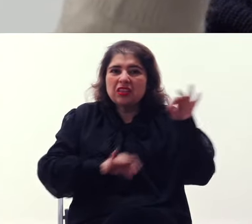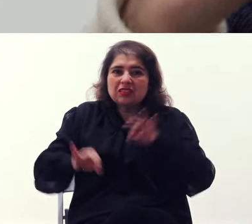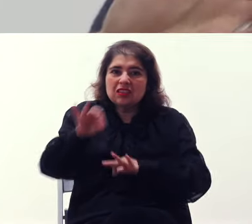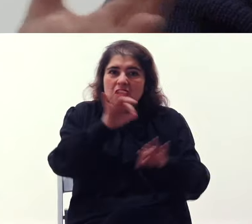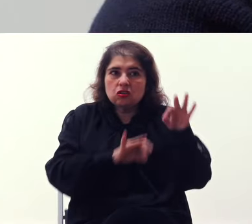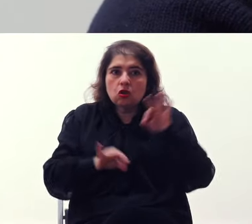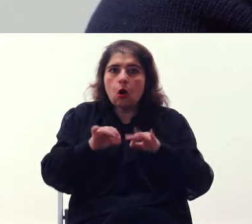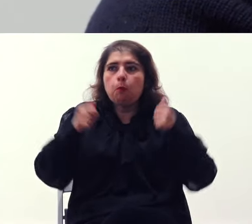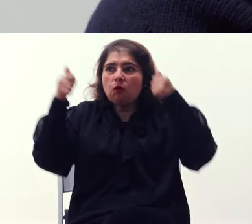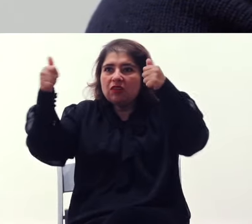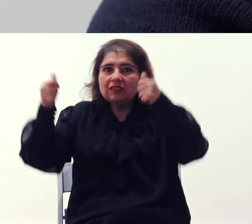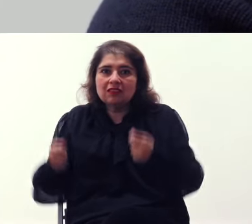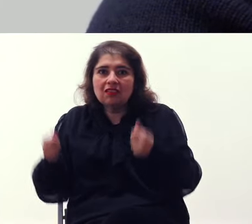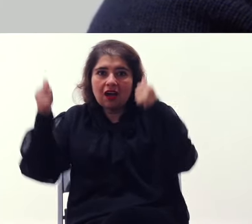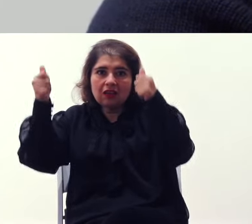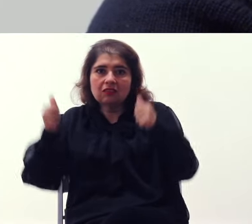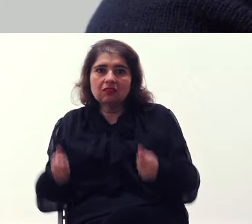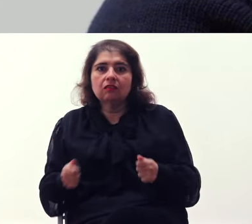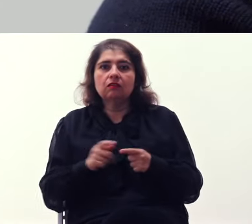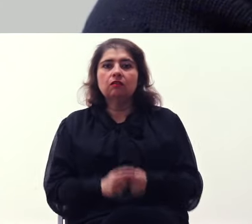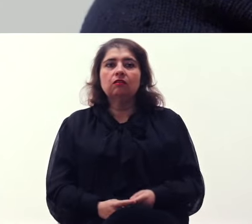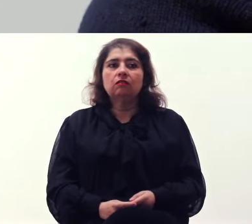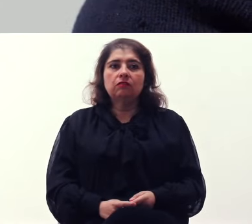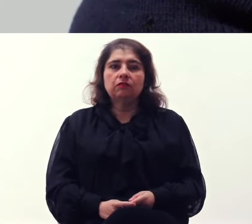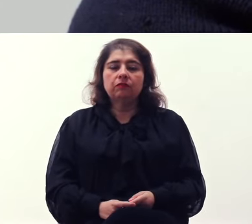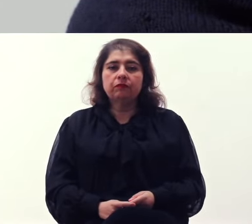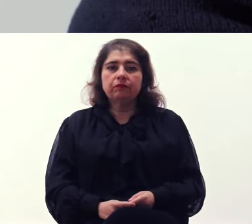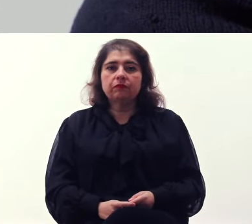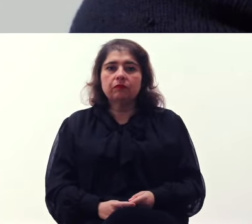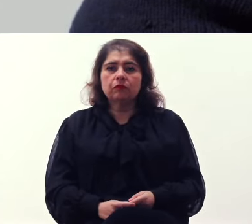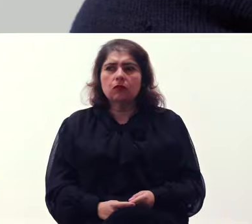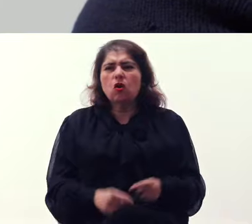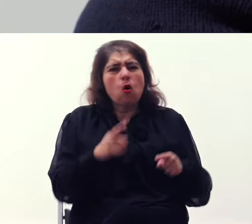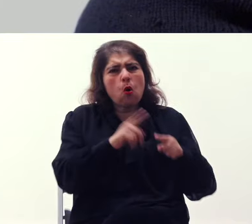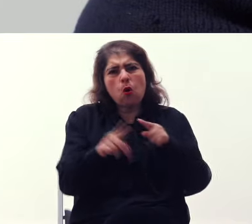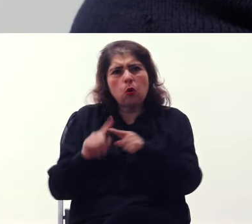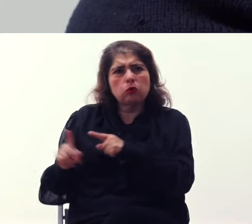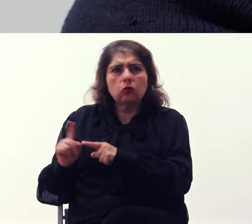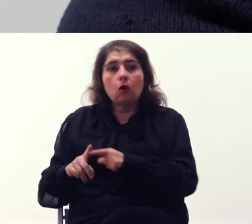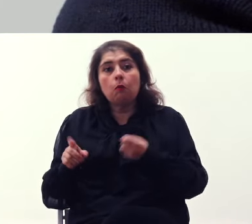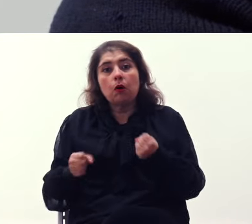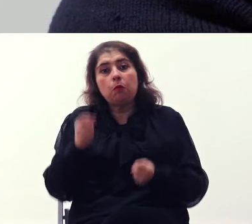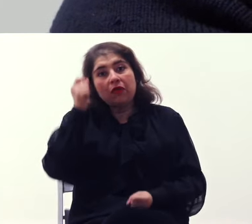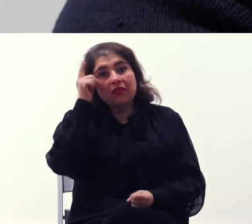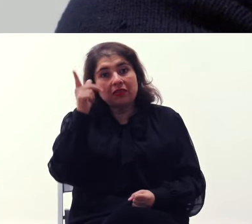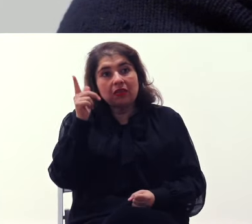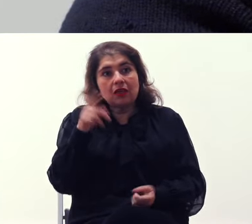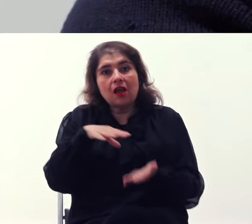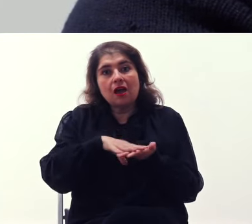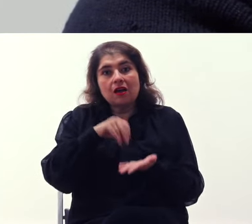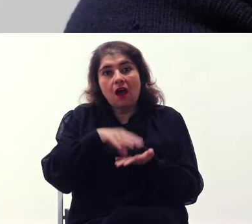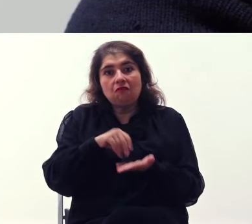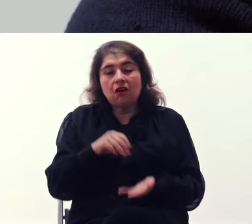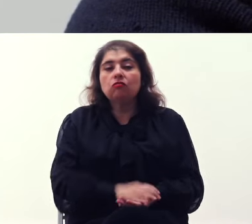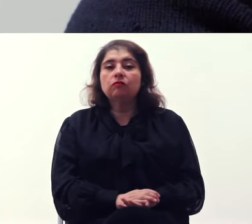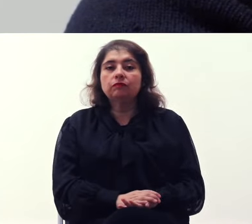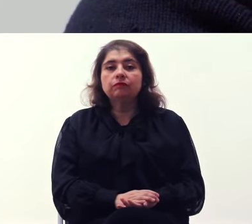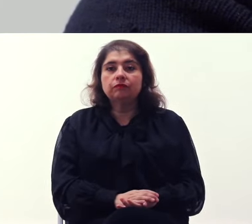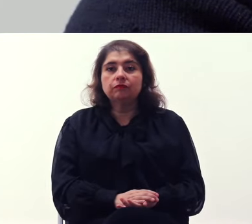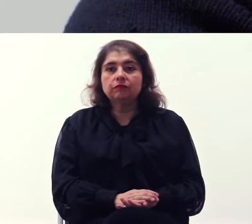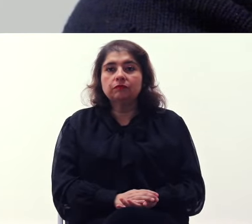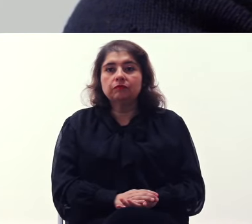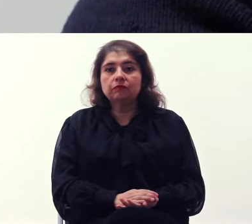el diseño gráfico, que está en contacto con la publicidad, que está en contacto, ¿no es cierto?, con otras maneras de entender